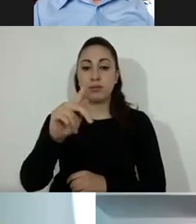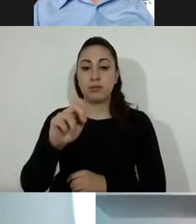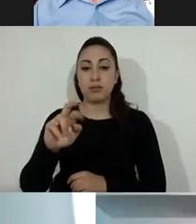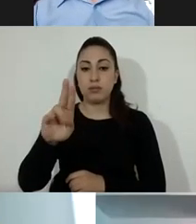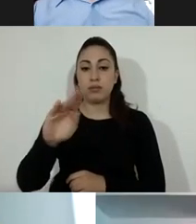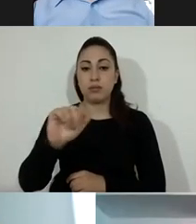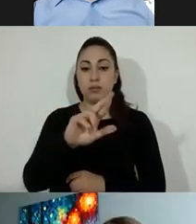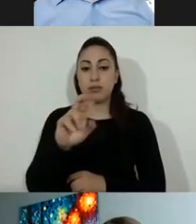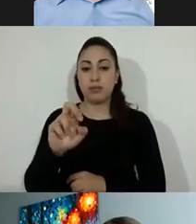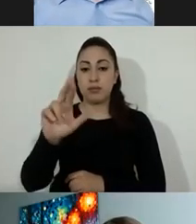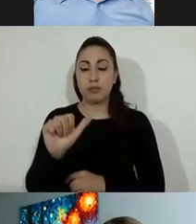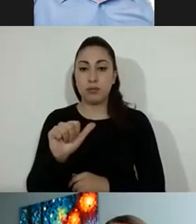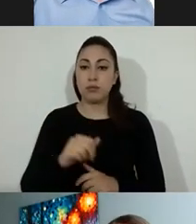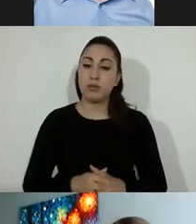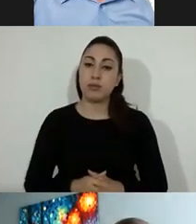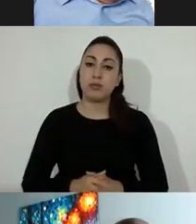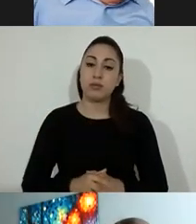Marmolejo.